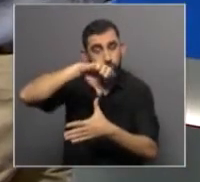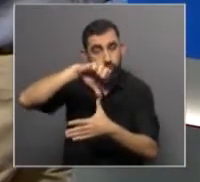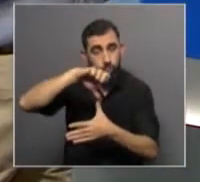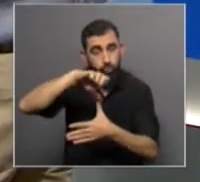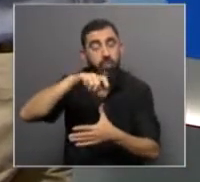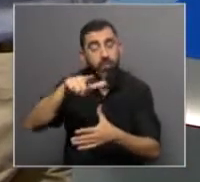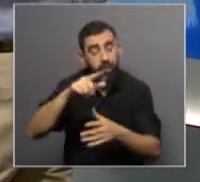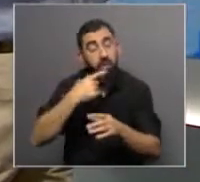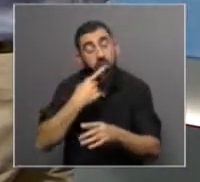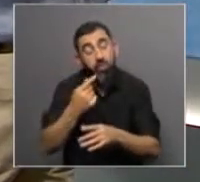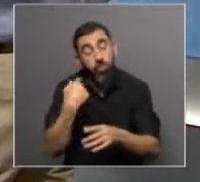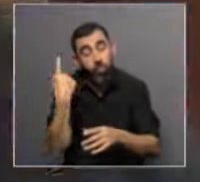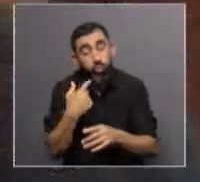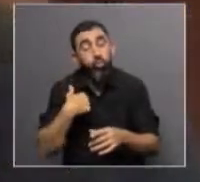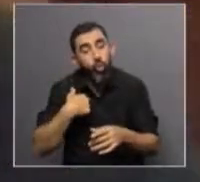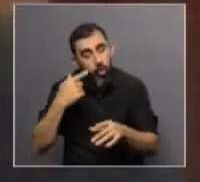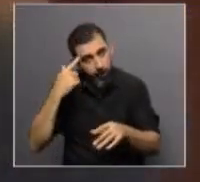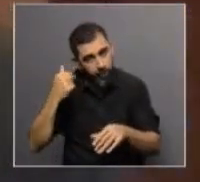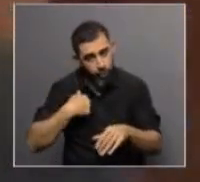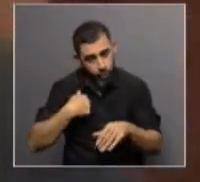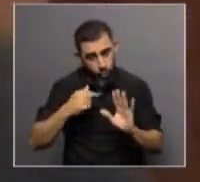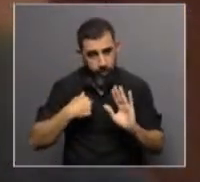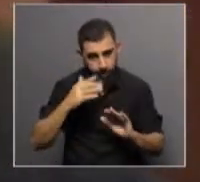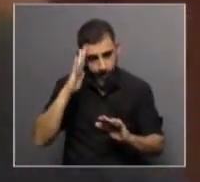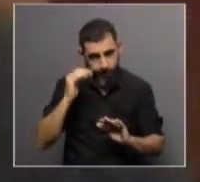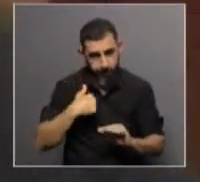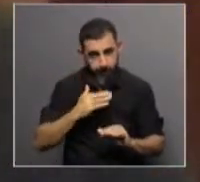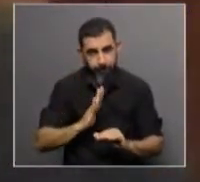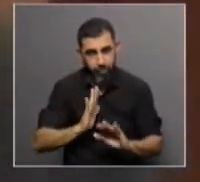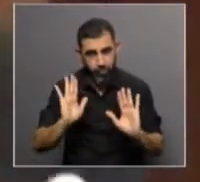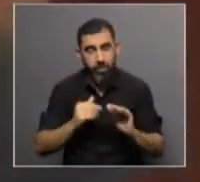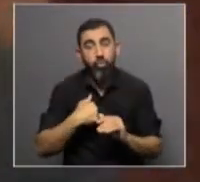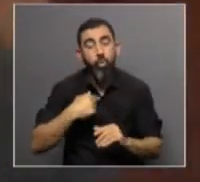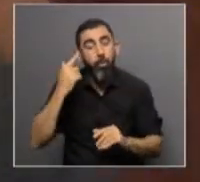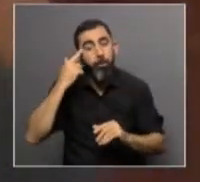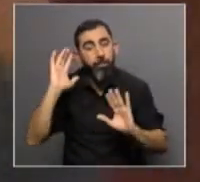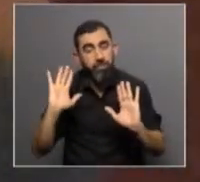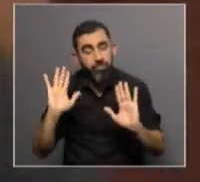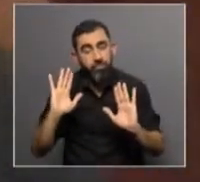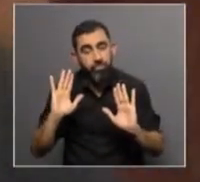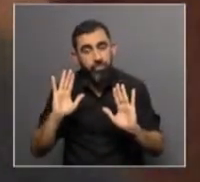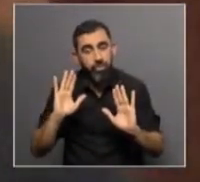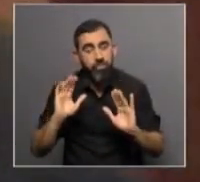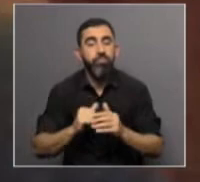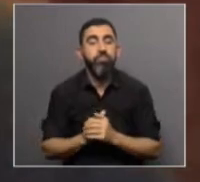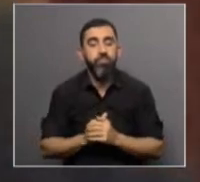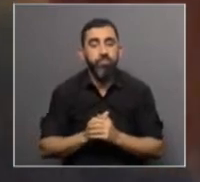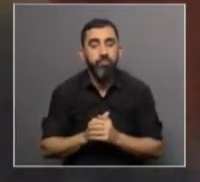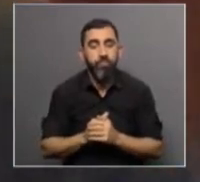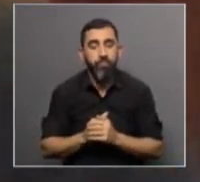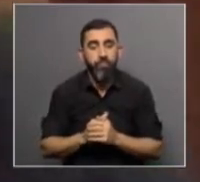que considero yo, voy a hablar en primera persona, que considero yo como